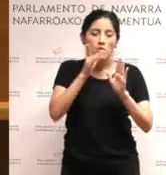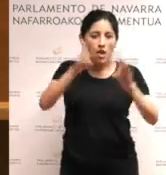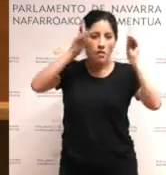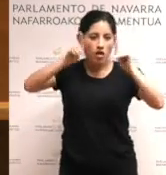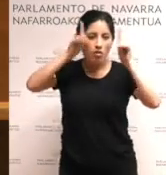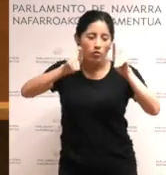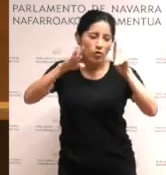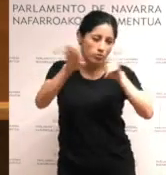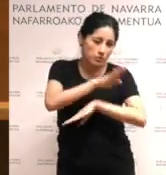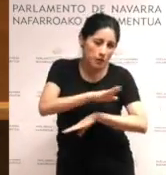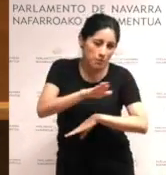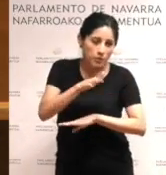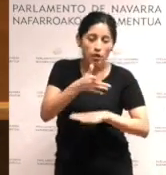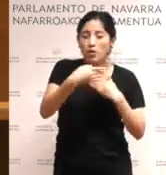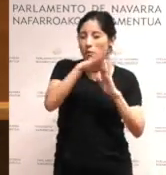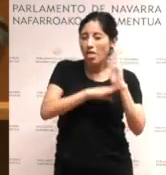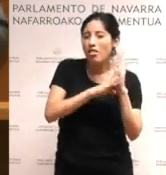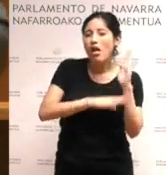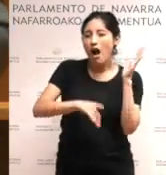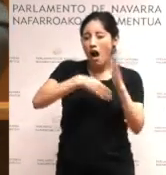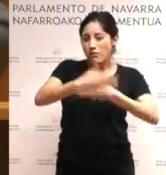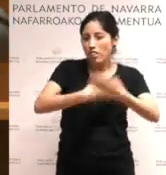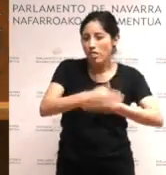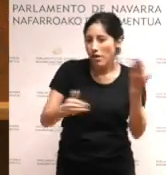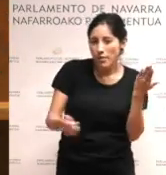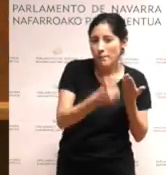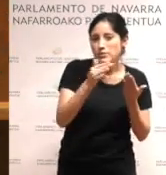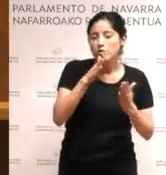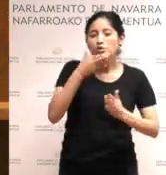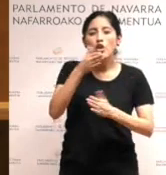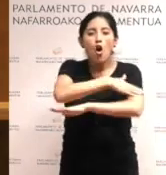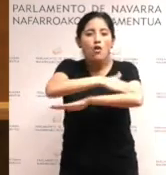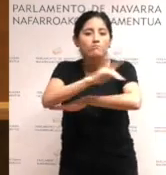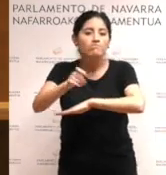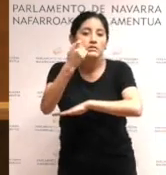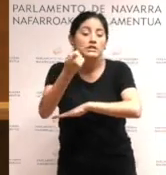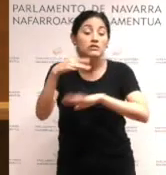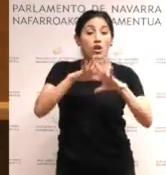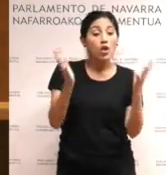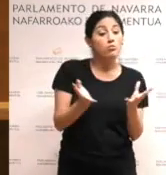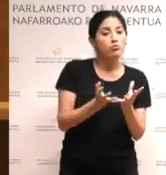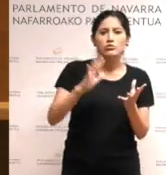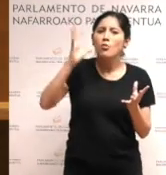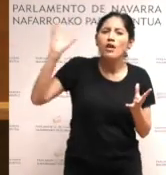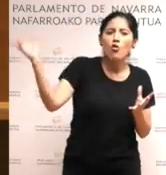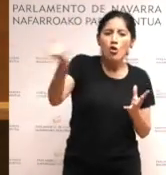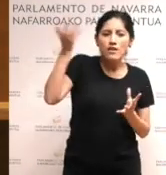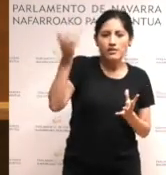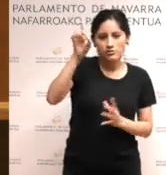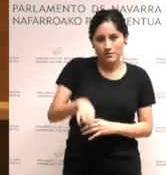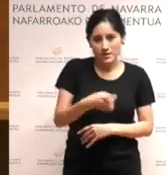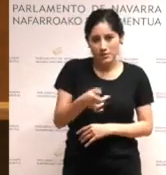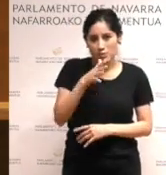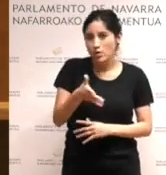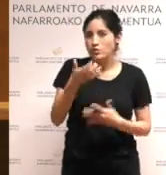sería la medida más avanzada que ha tomado gobierno alguno, no en el mundo mundial, sino en toda la galaxia, esa que surca la señora Díaz con